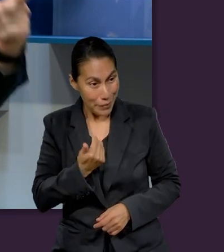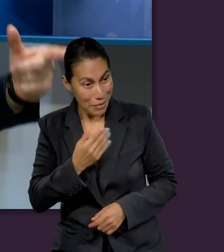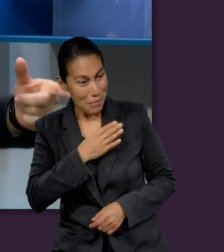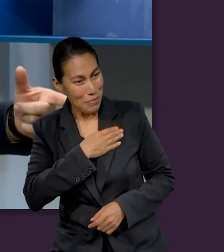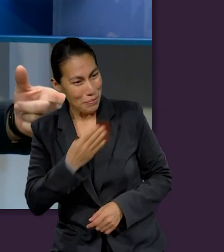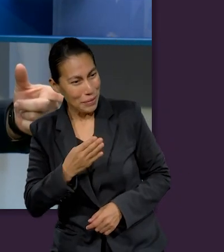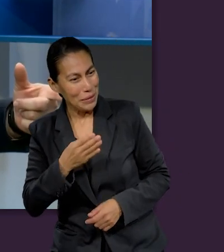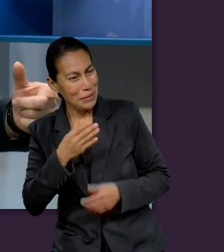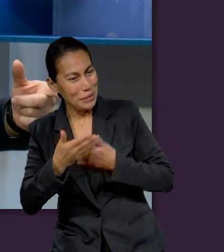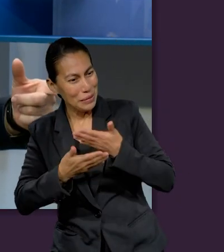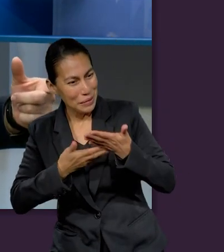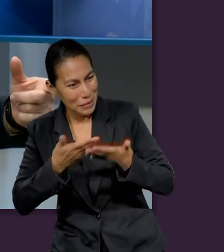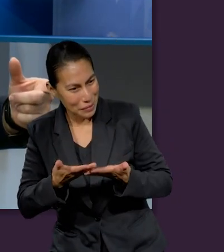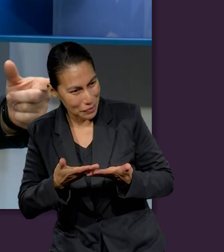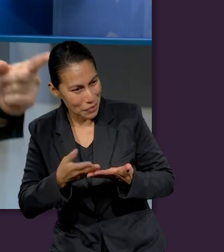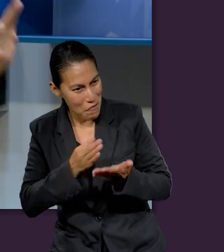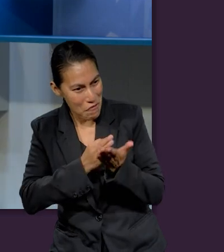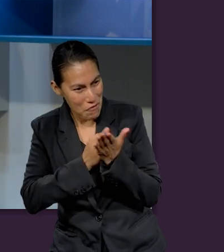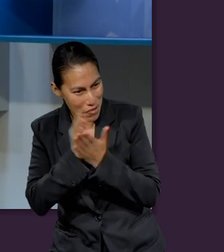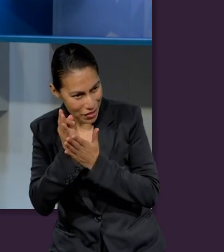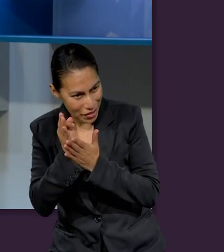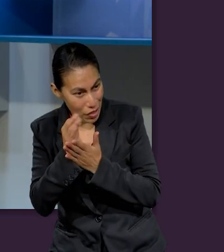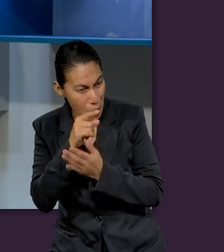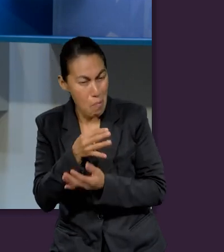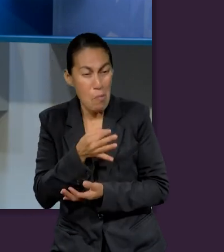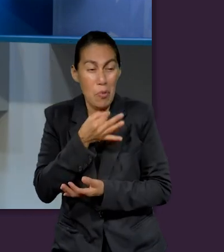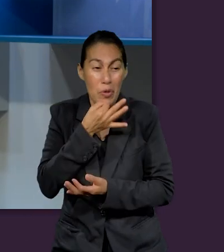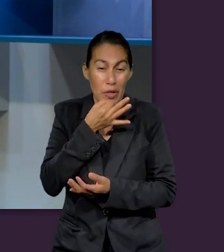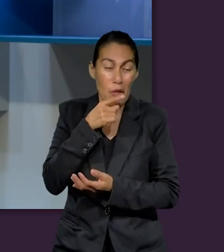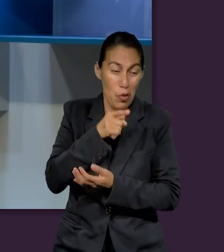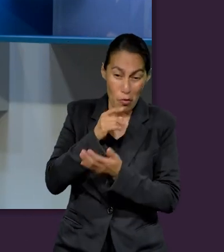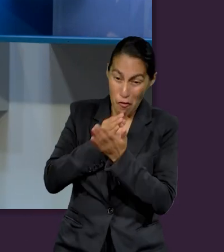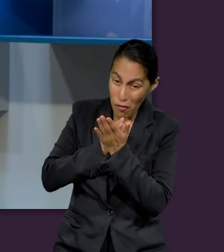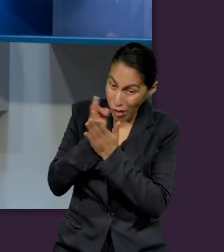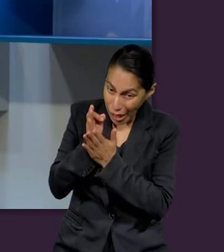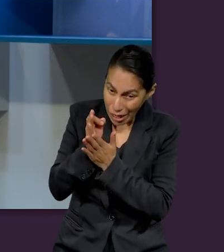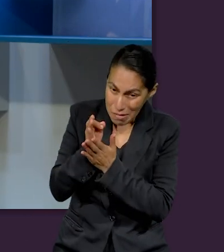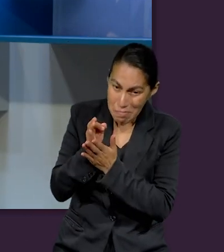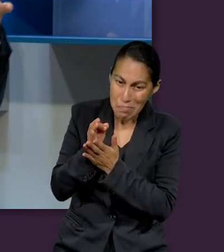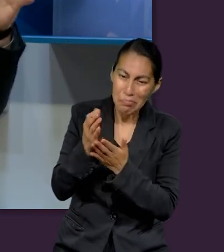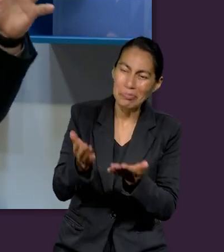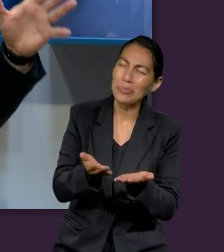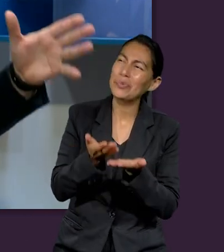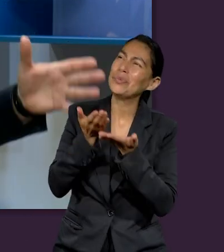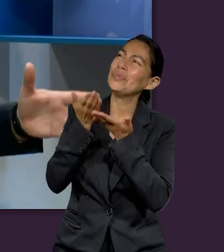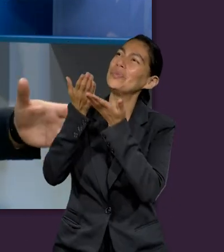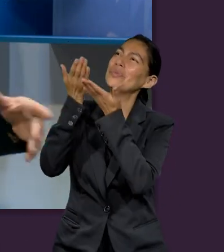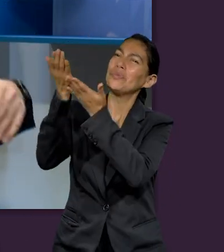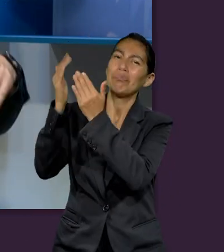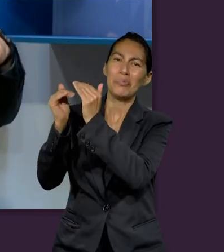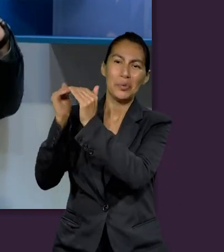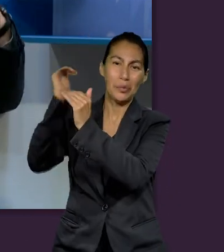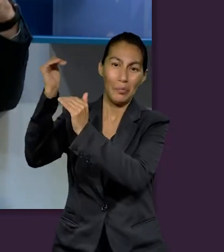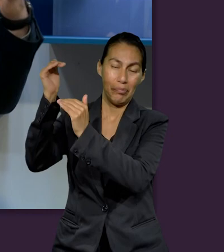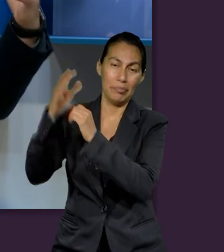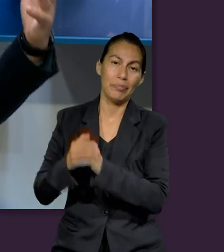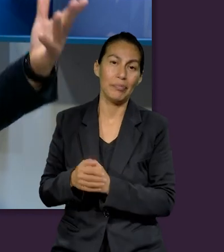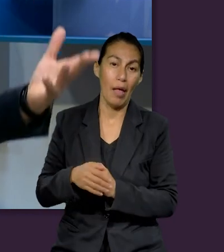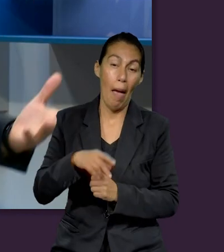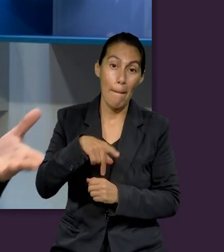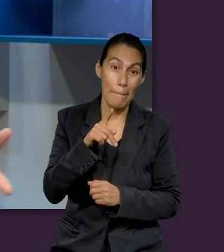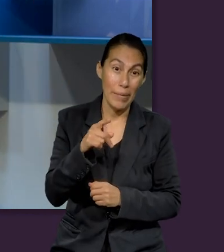en lo poco fuiste fiel En lo mucho te pondré pero el que acumula o el que